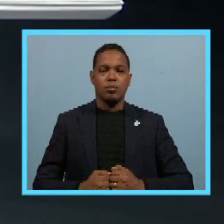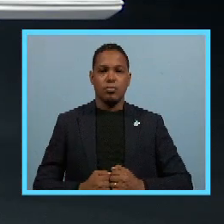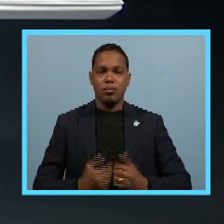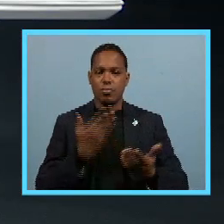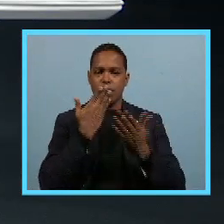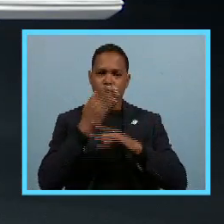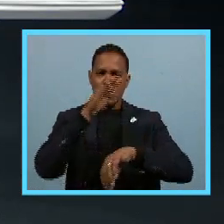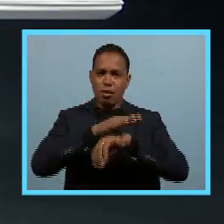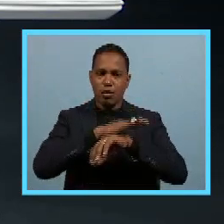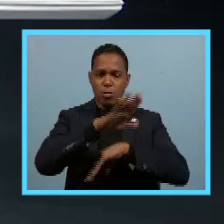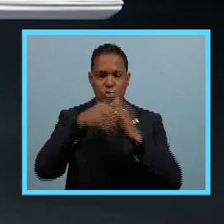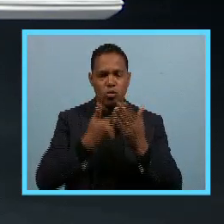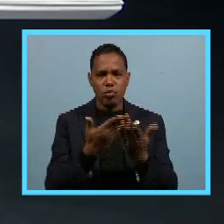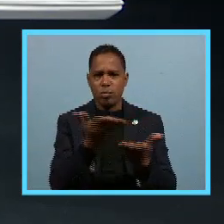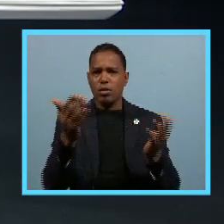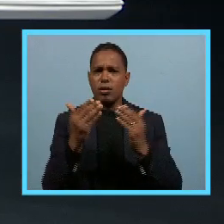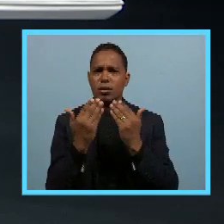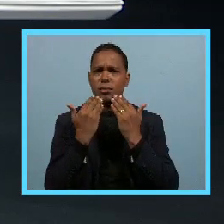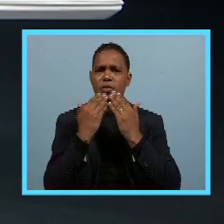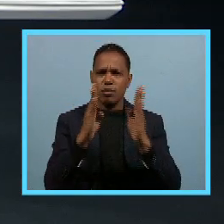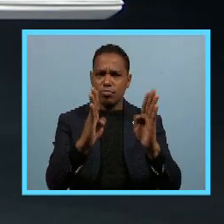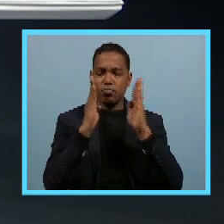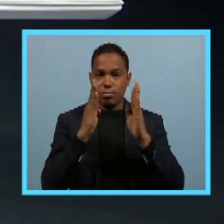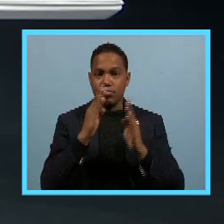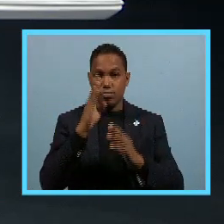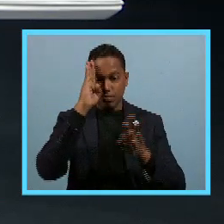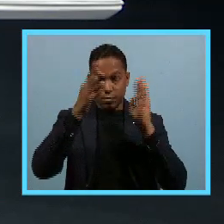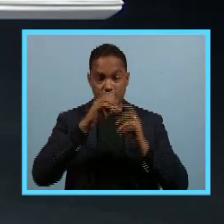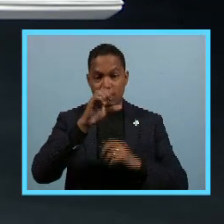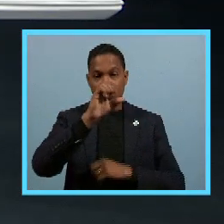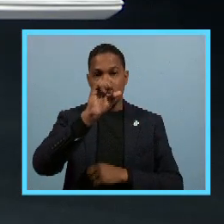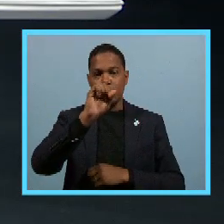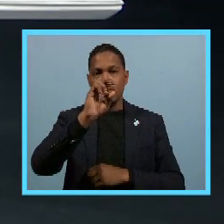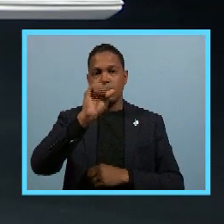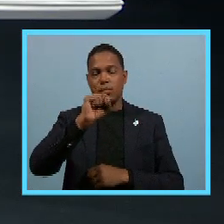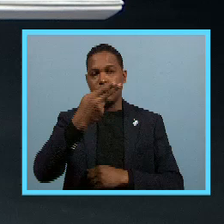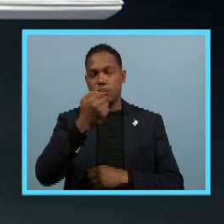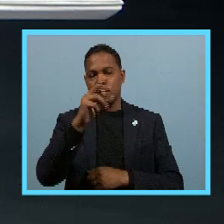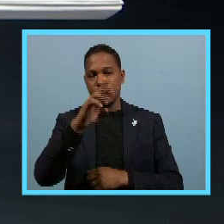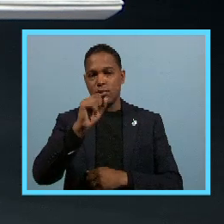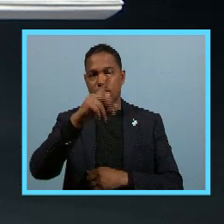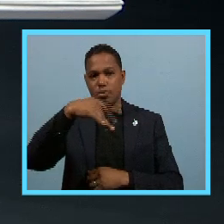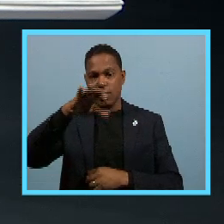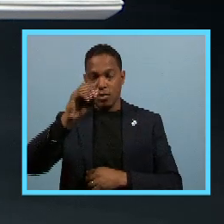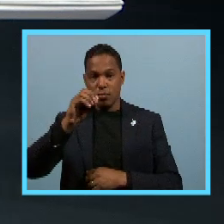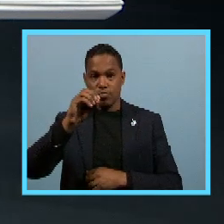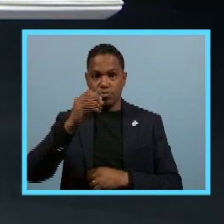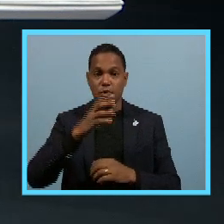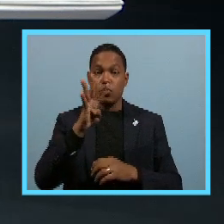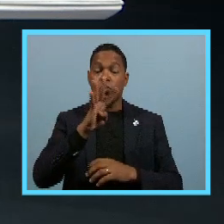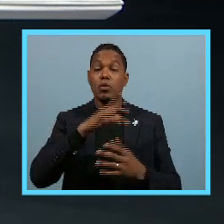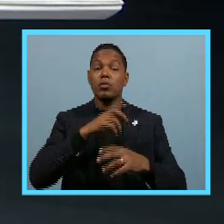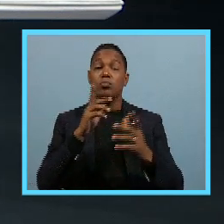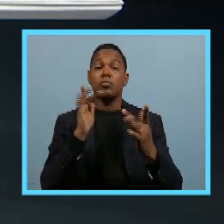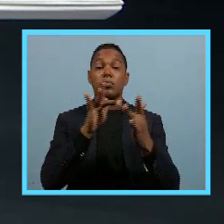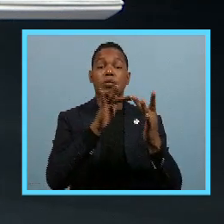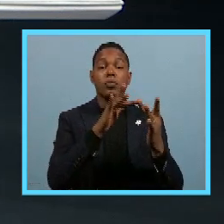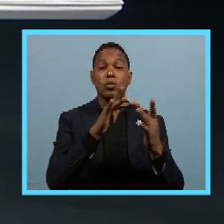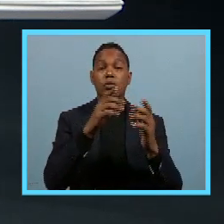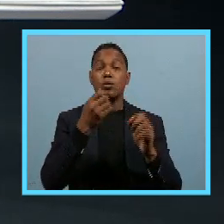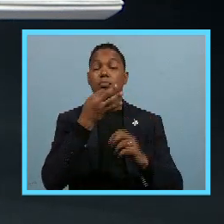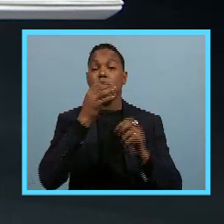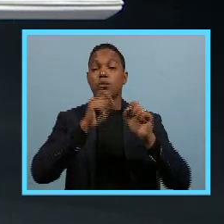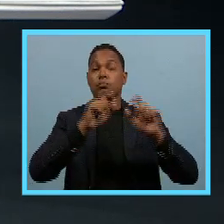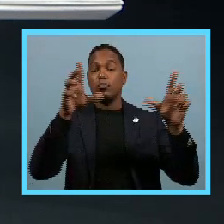¿Qué tal? Buenas tardes. Gracias por estar en nuestra sintonía. Les saluda Charis Melo. El 4 conecta con las noticias rumbo a nuestra siguiente emisión